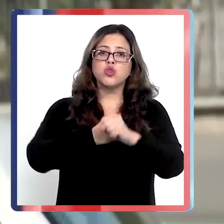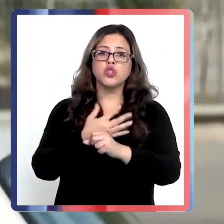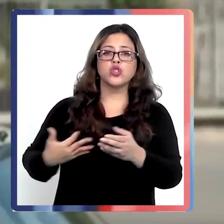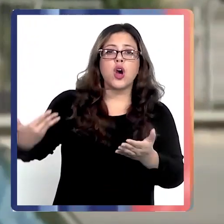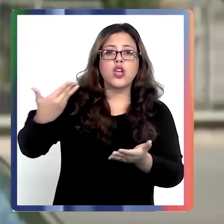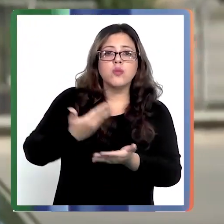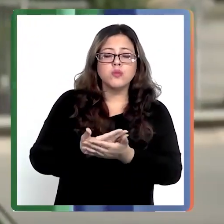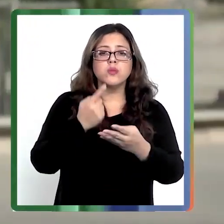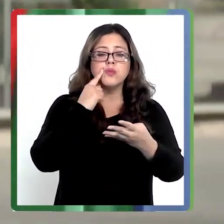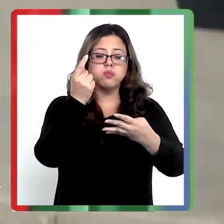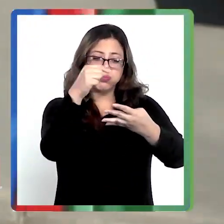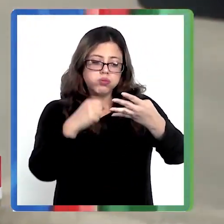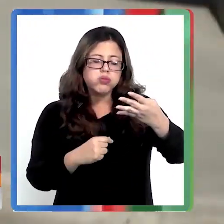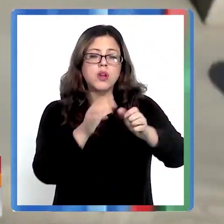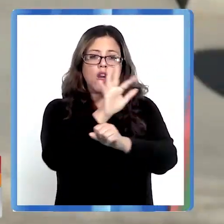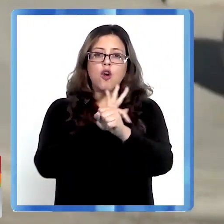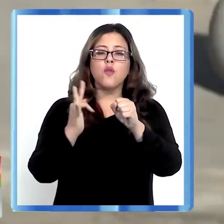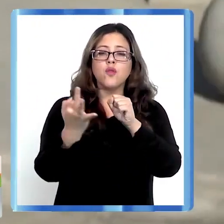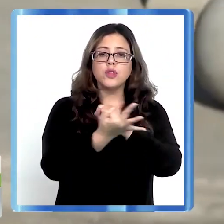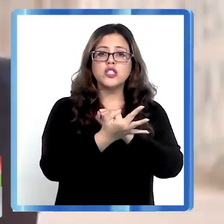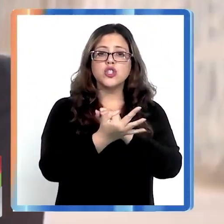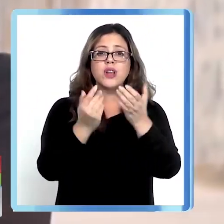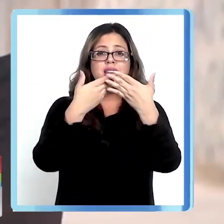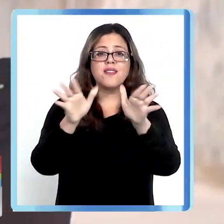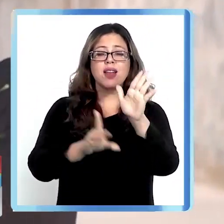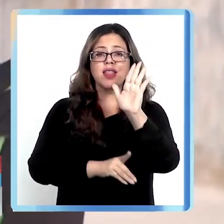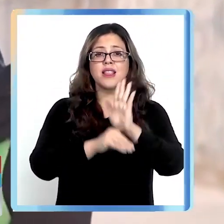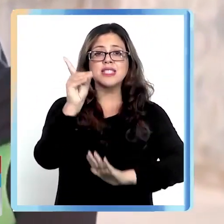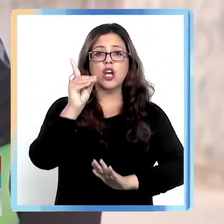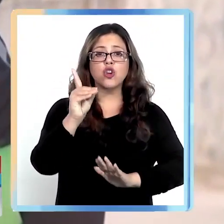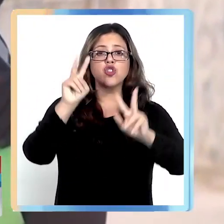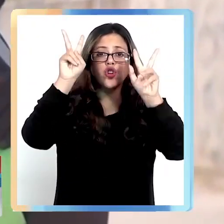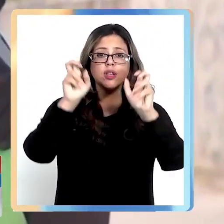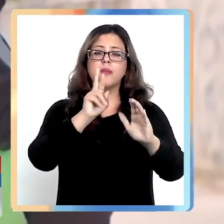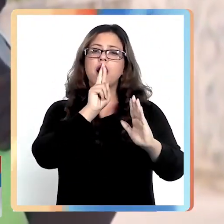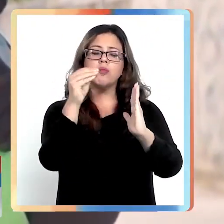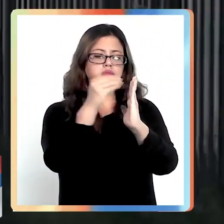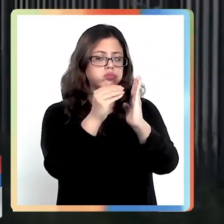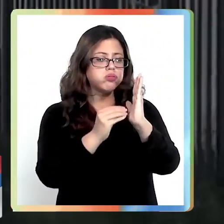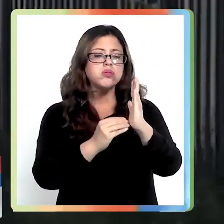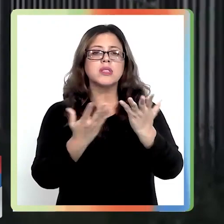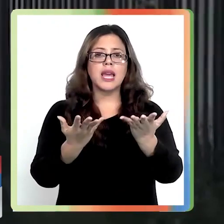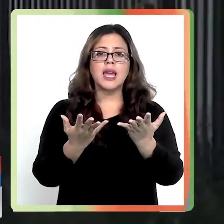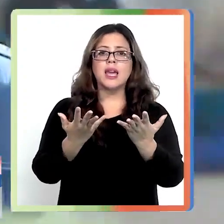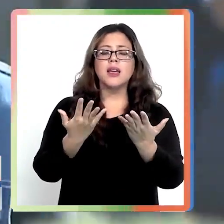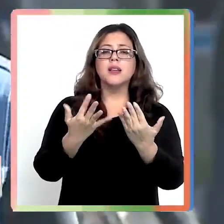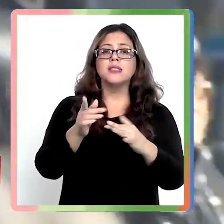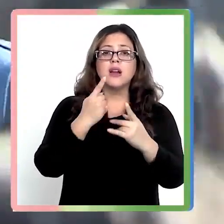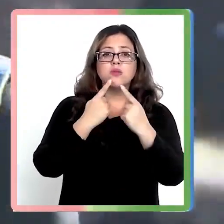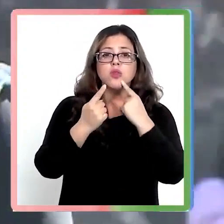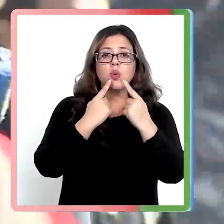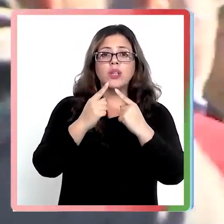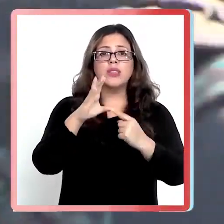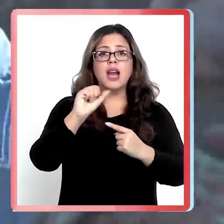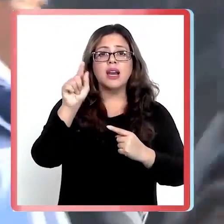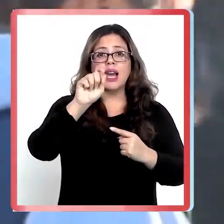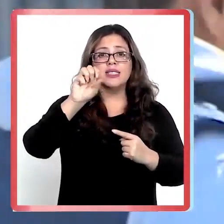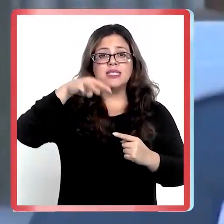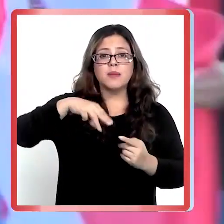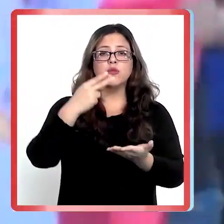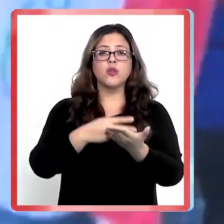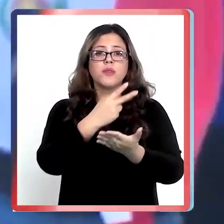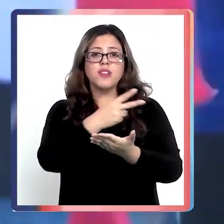años, según el análisis de la Fundación Libertad y Desarrollo sobre los resultados de la encuesta CACEN 2022.